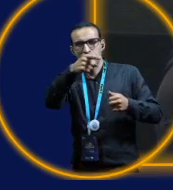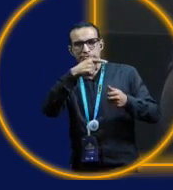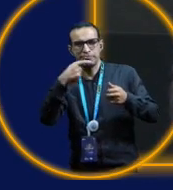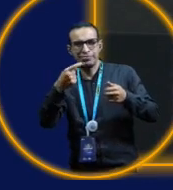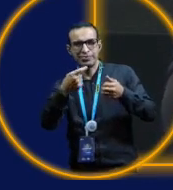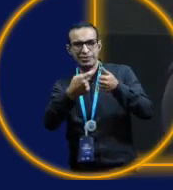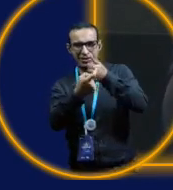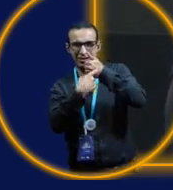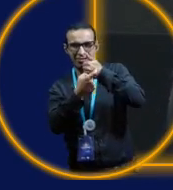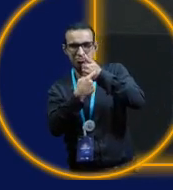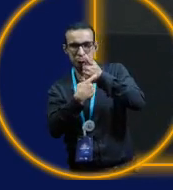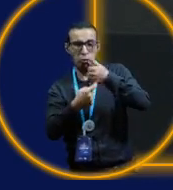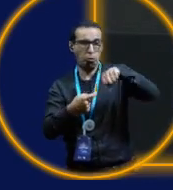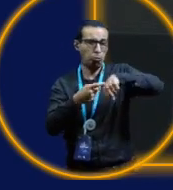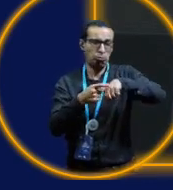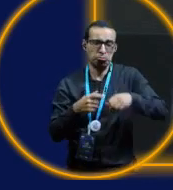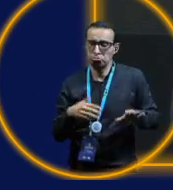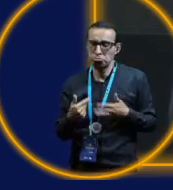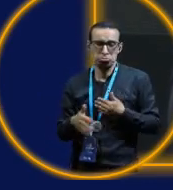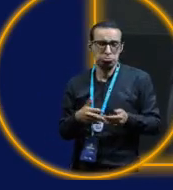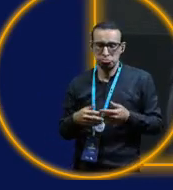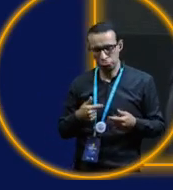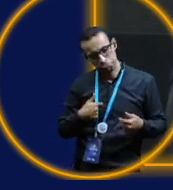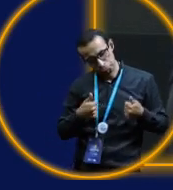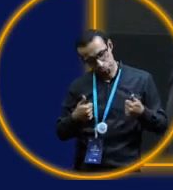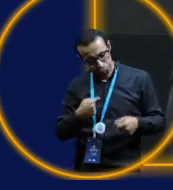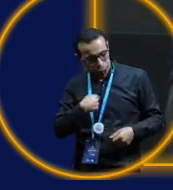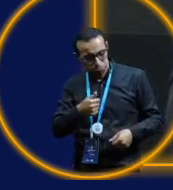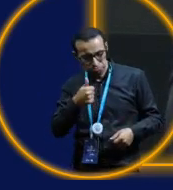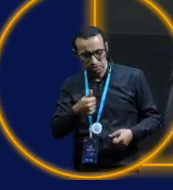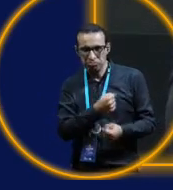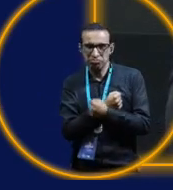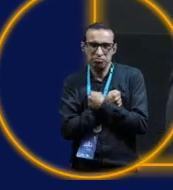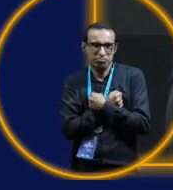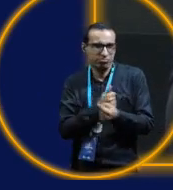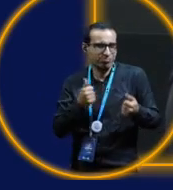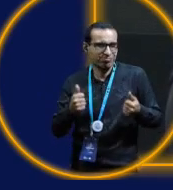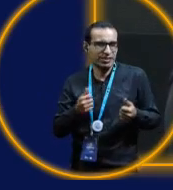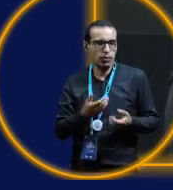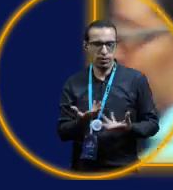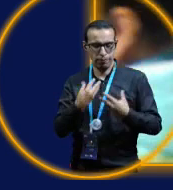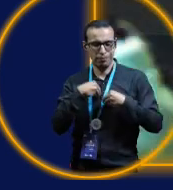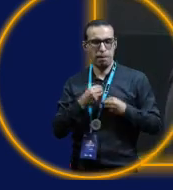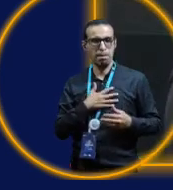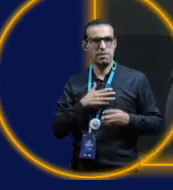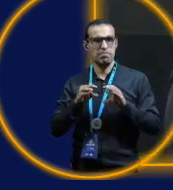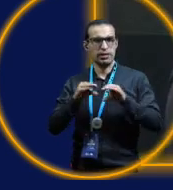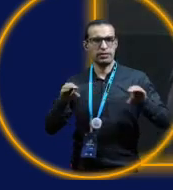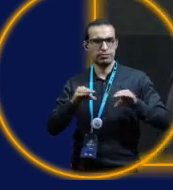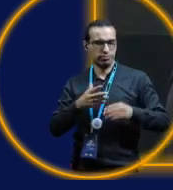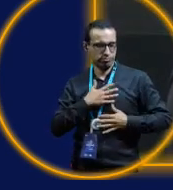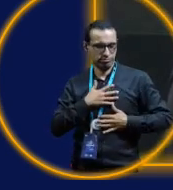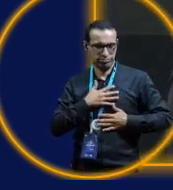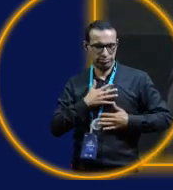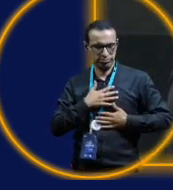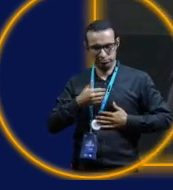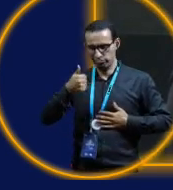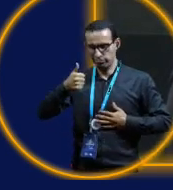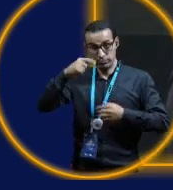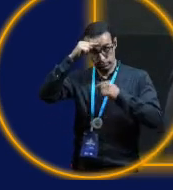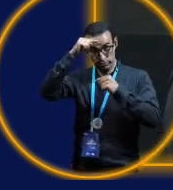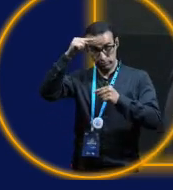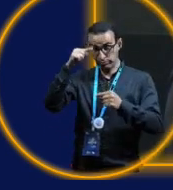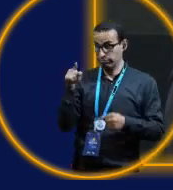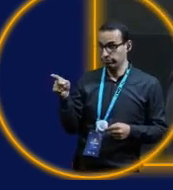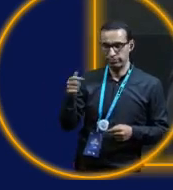narcisista pero el autoamor es su plataforma auténtica Entonces ella está tomando eso y lo está